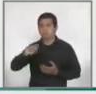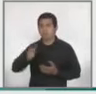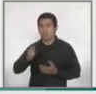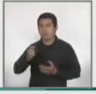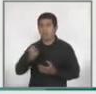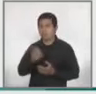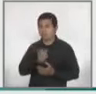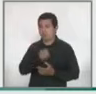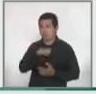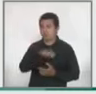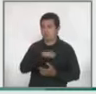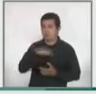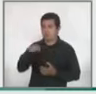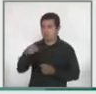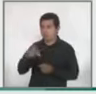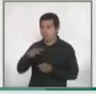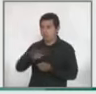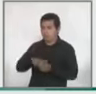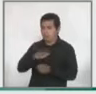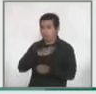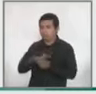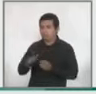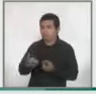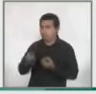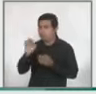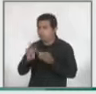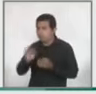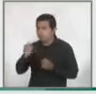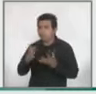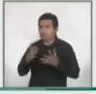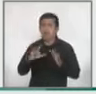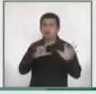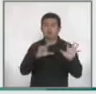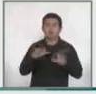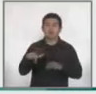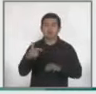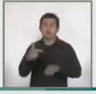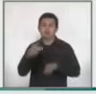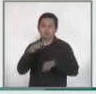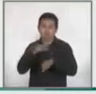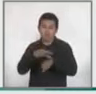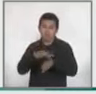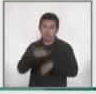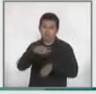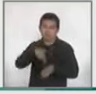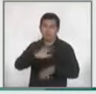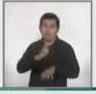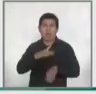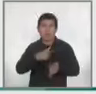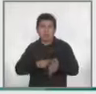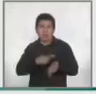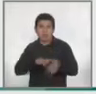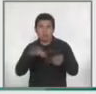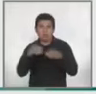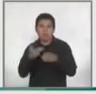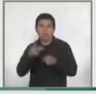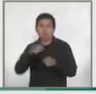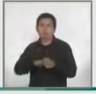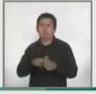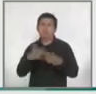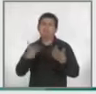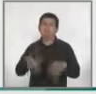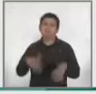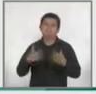salud, tenemos el reporte que 712 médicos han sido reportados como confirmados para